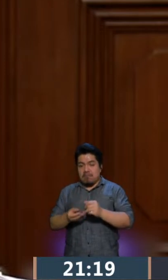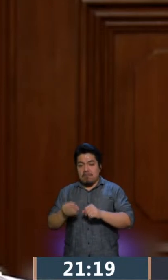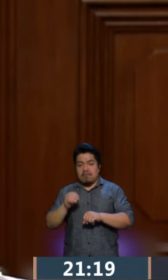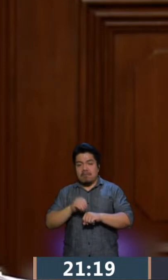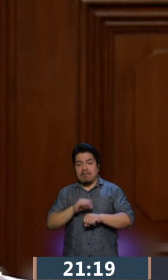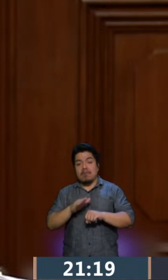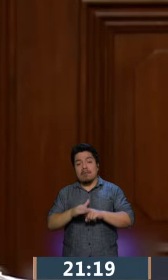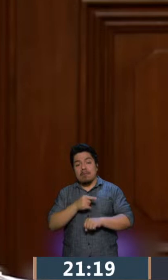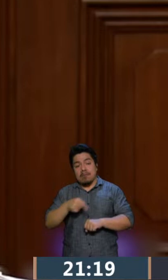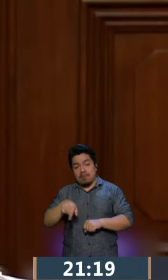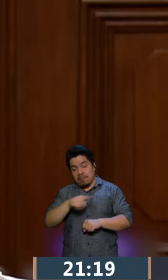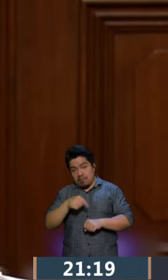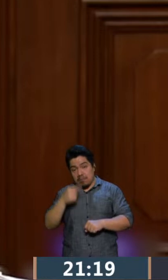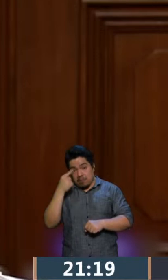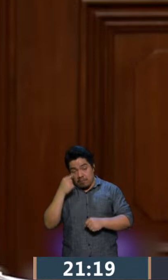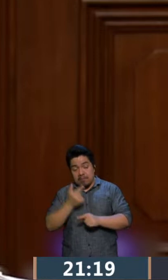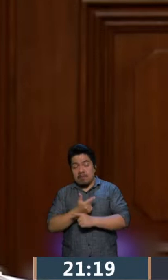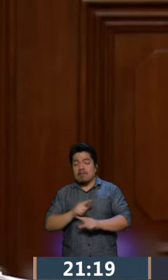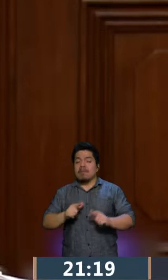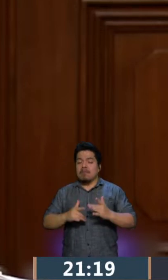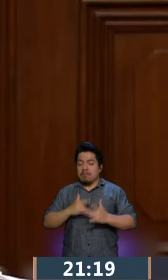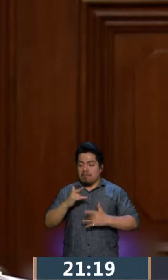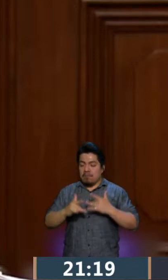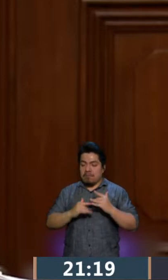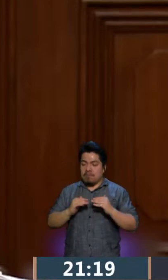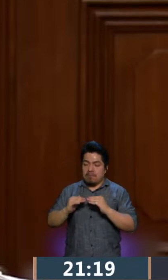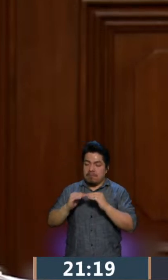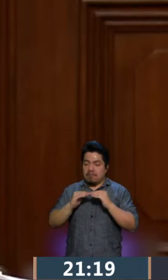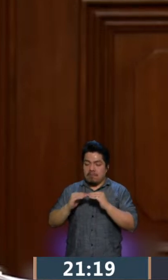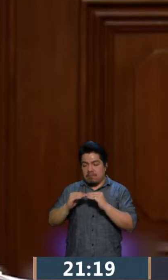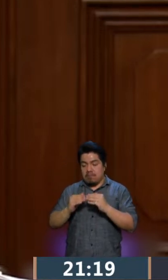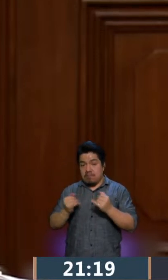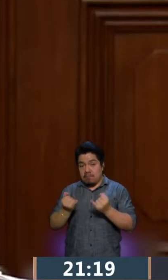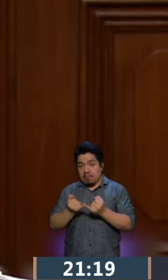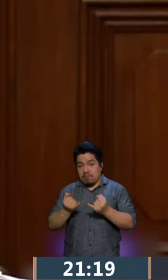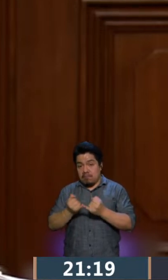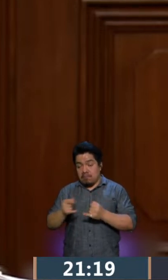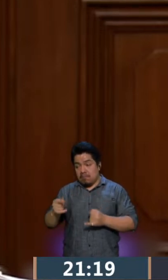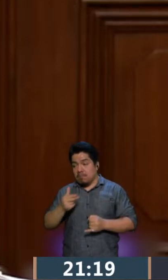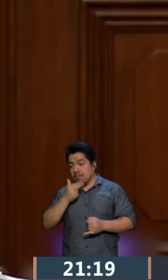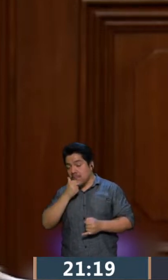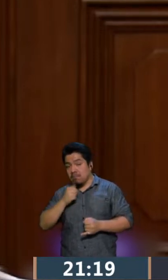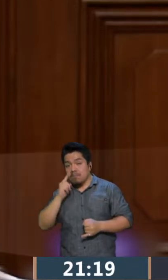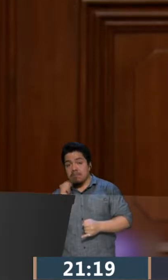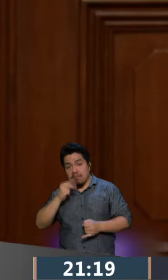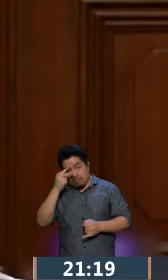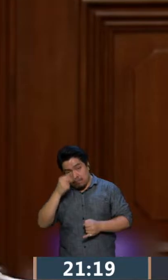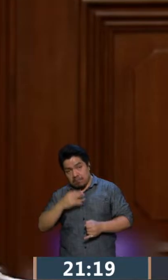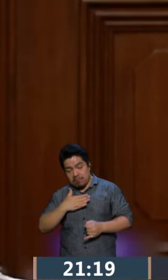para hacer efectivas las libertades y la igualdad de las y los mexicanos.